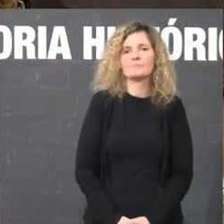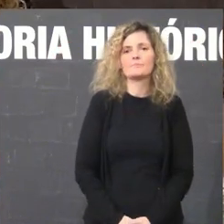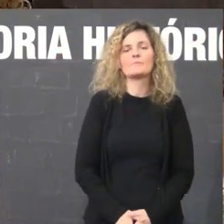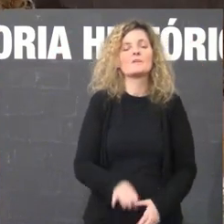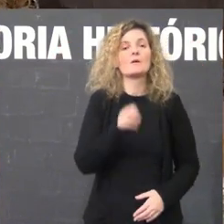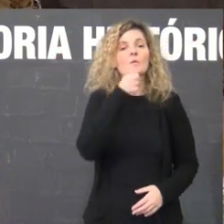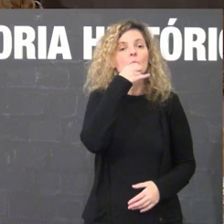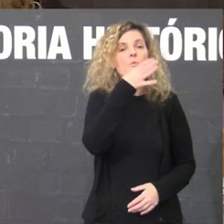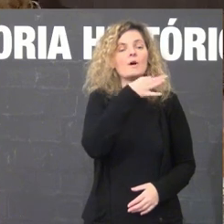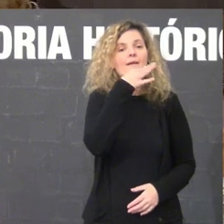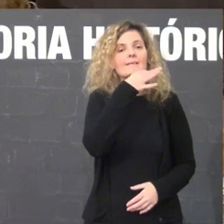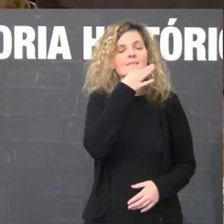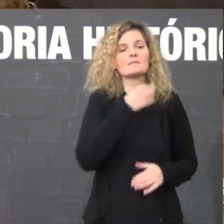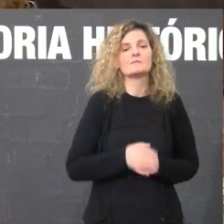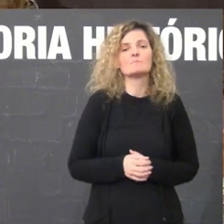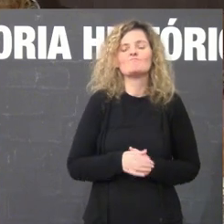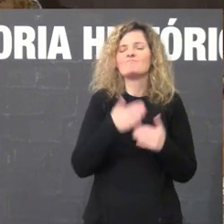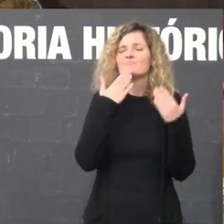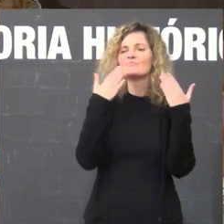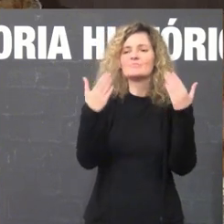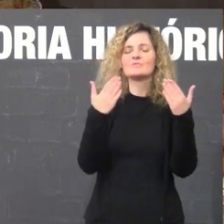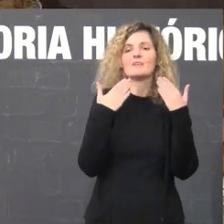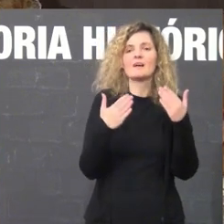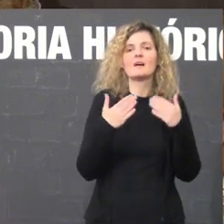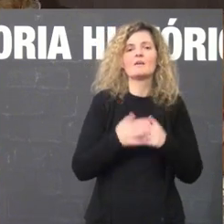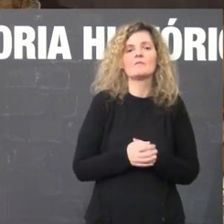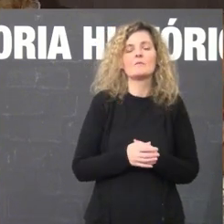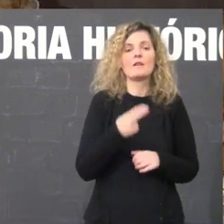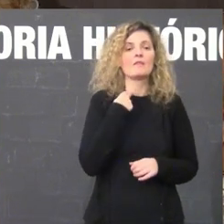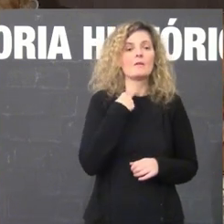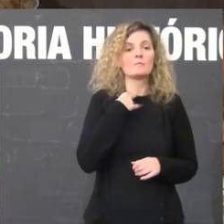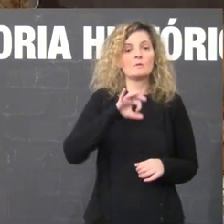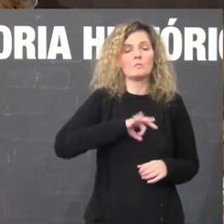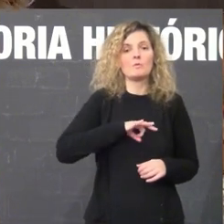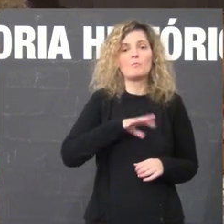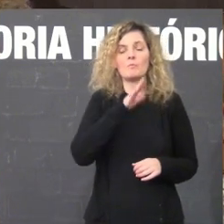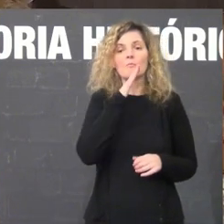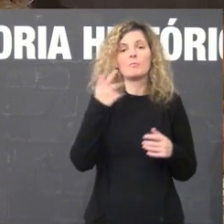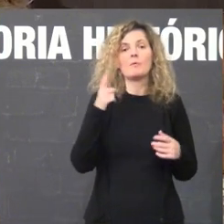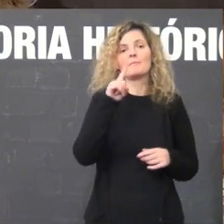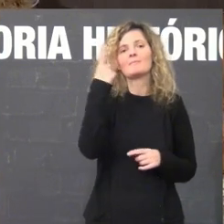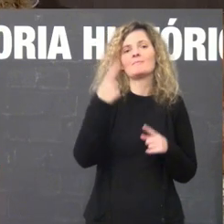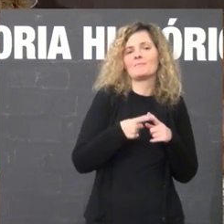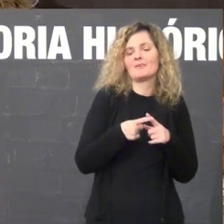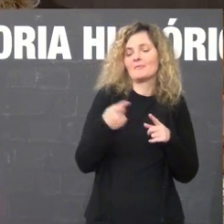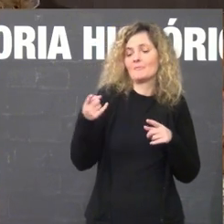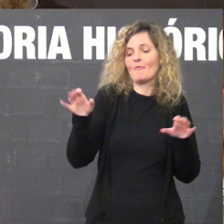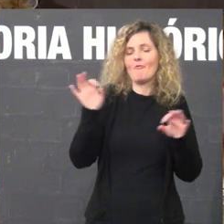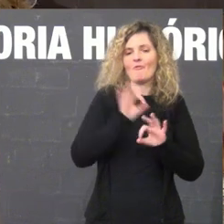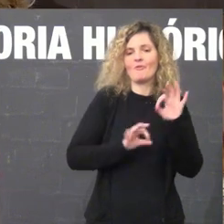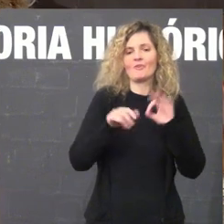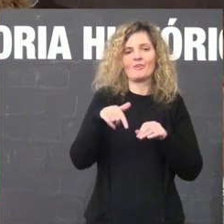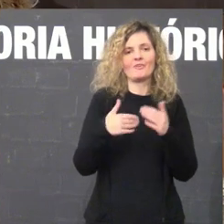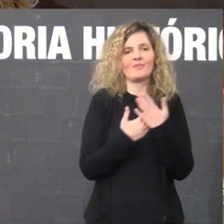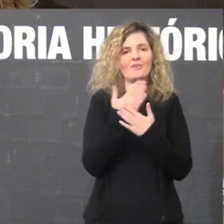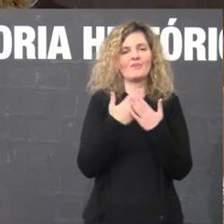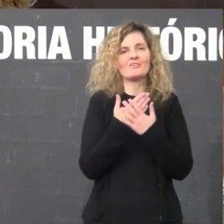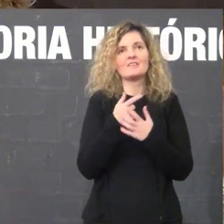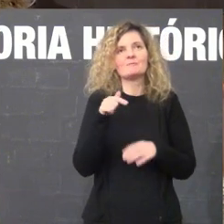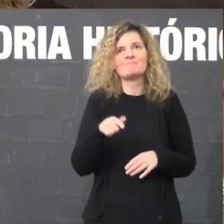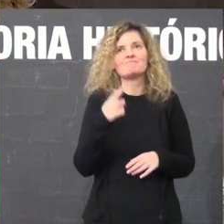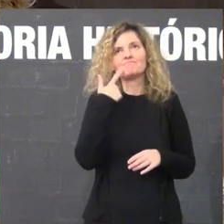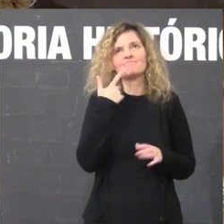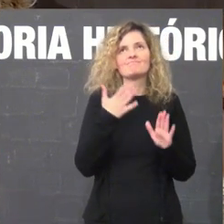Bueno pues Buenas tardes Muchísimas gracias a la diputación de pontevedra por en primer lugar por organizar estas jornadas Yo creo que